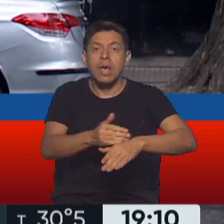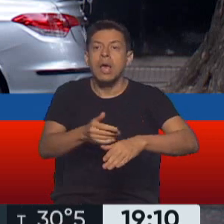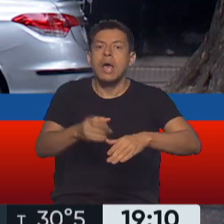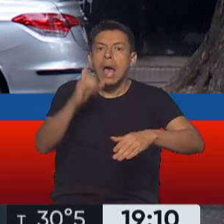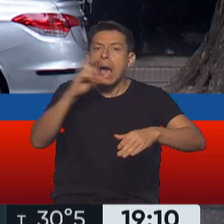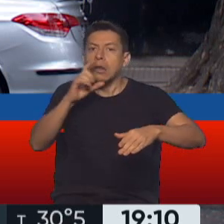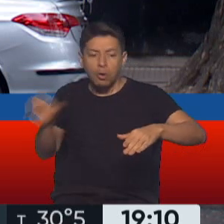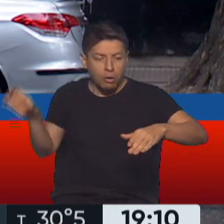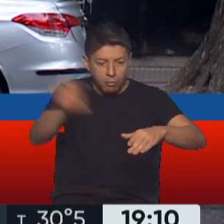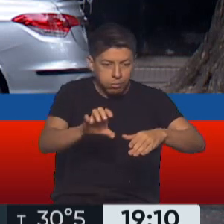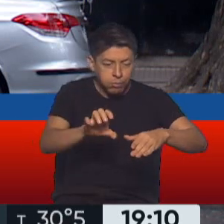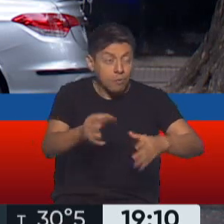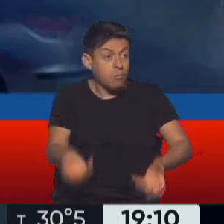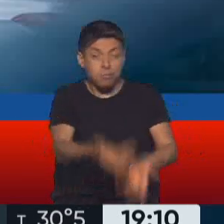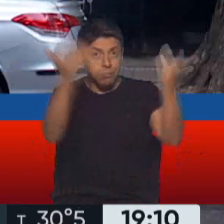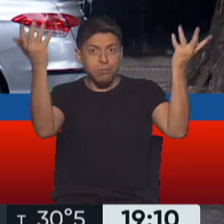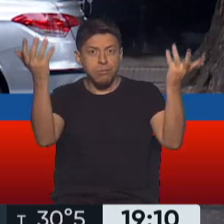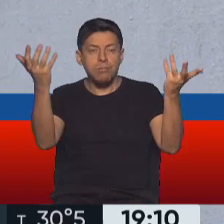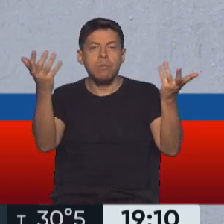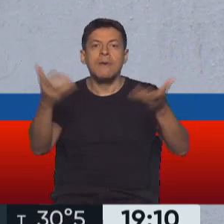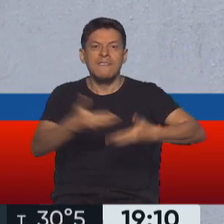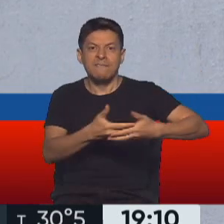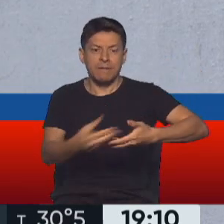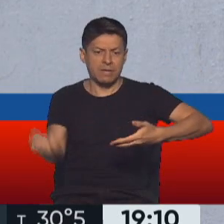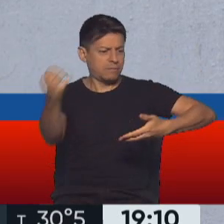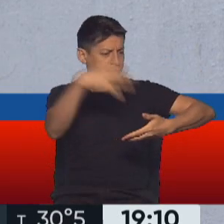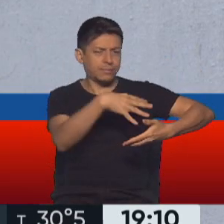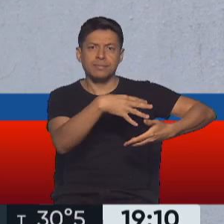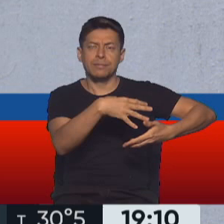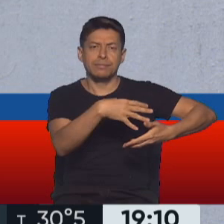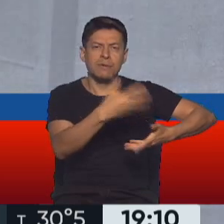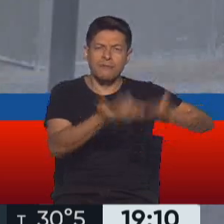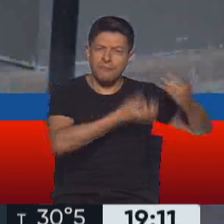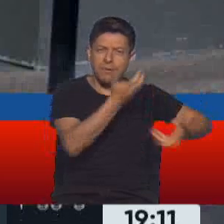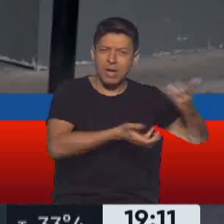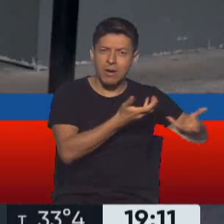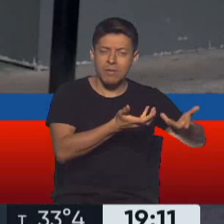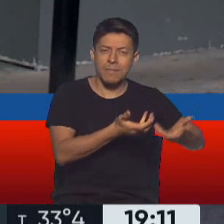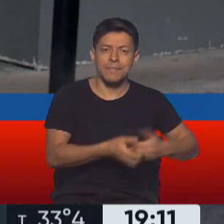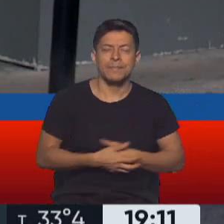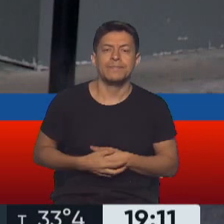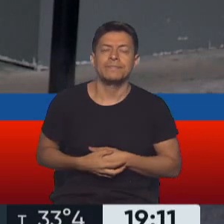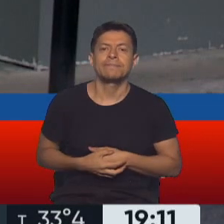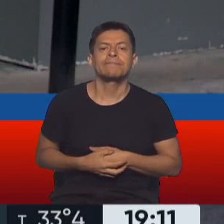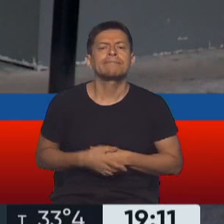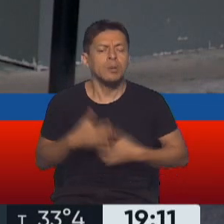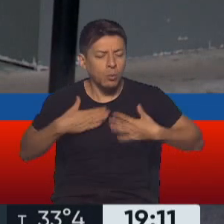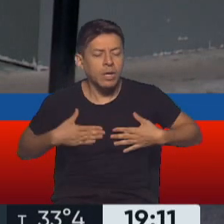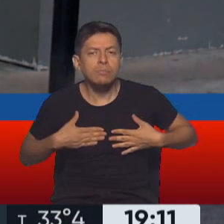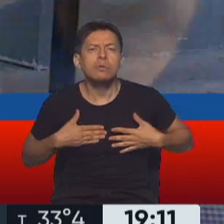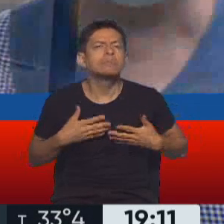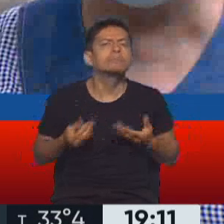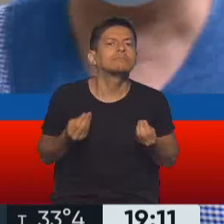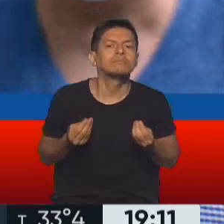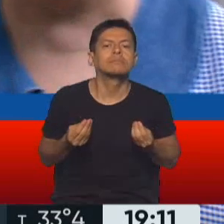Produce una explosión. Fue alcanzada la bebé con esta explosión. ¿Qué partes del cuerpo tiene